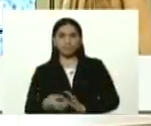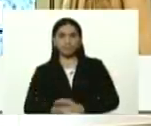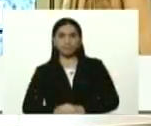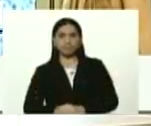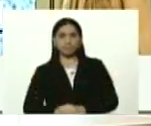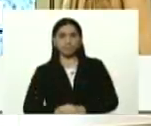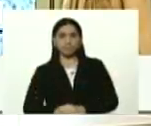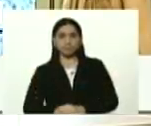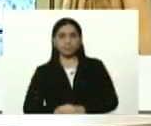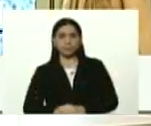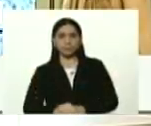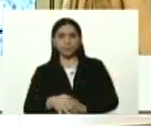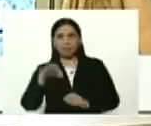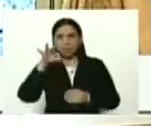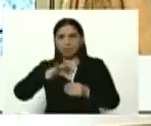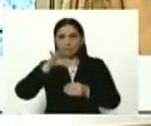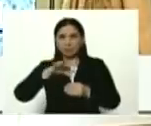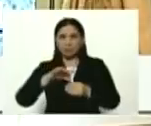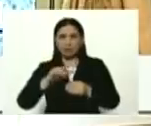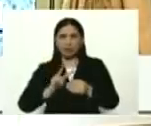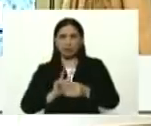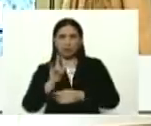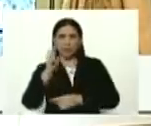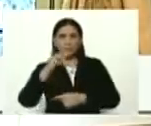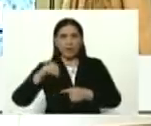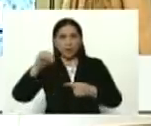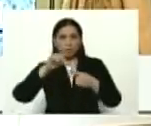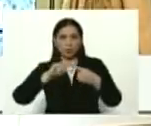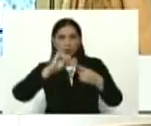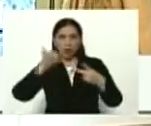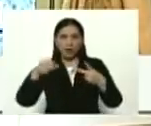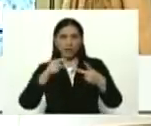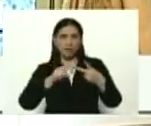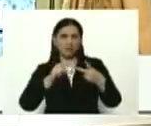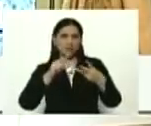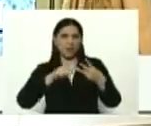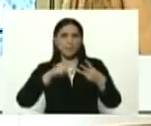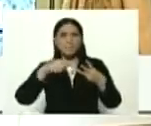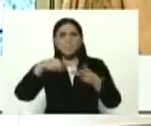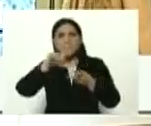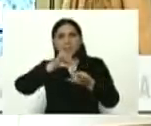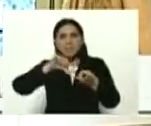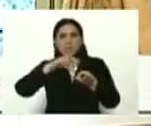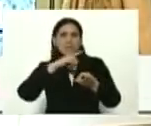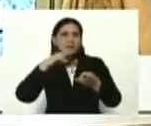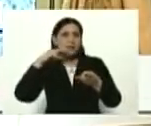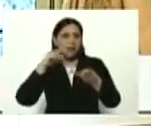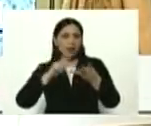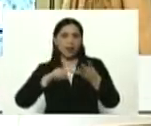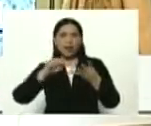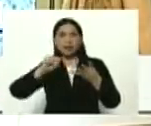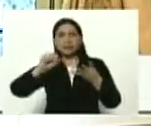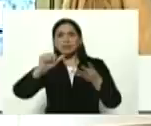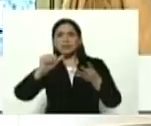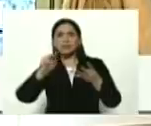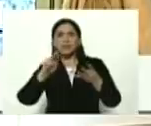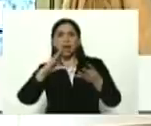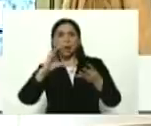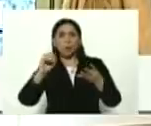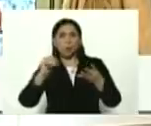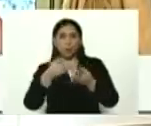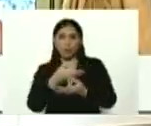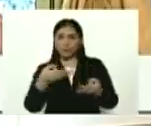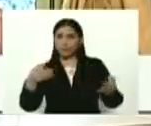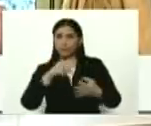el malojillo con jengibre, miel de abeja y saúco. Éxito